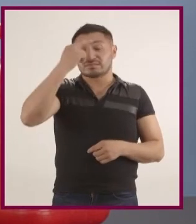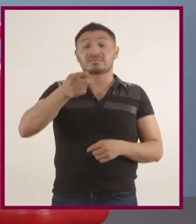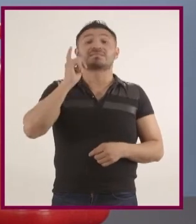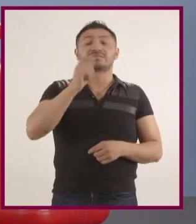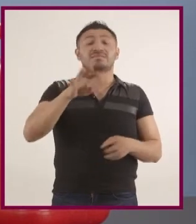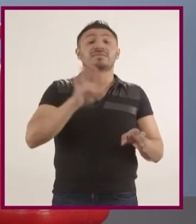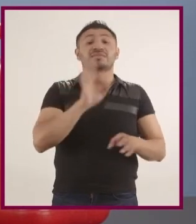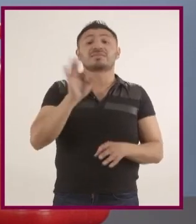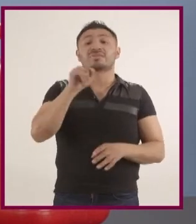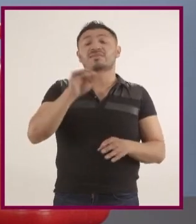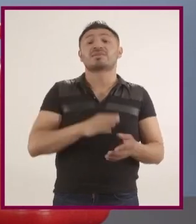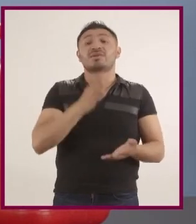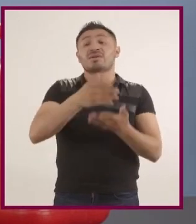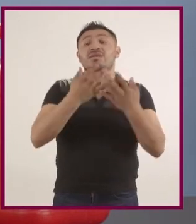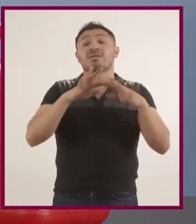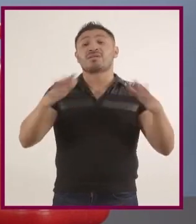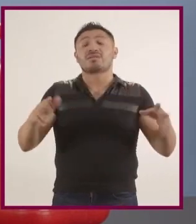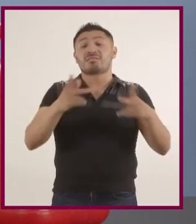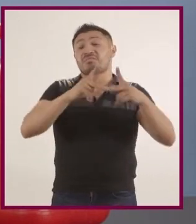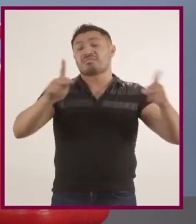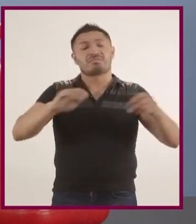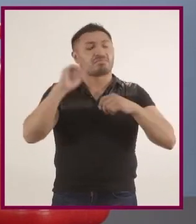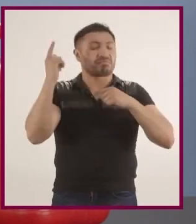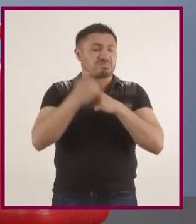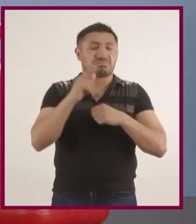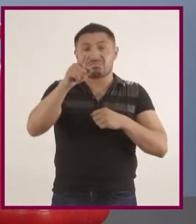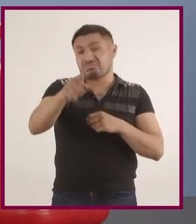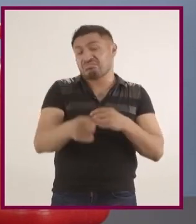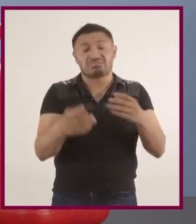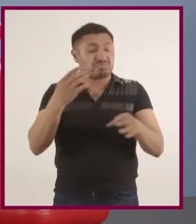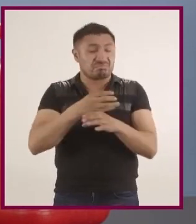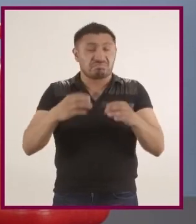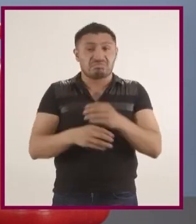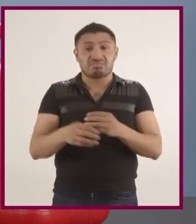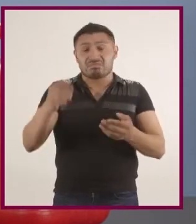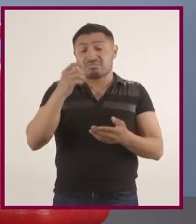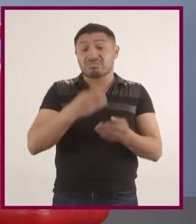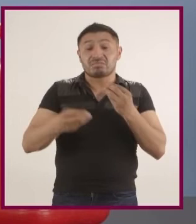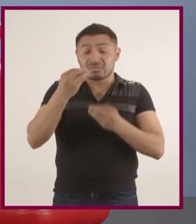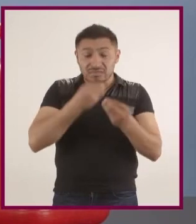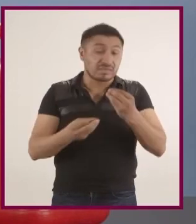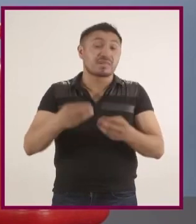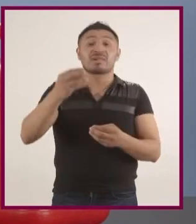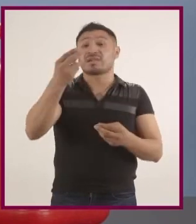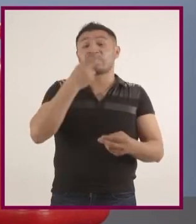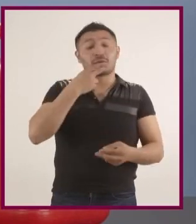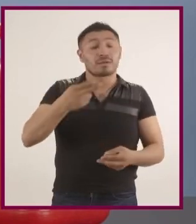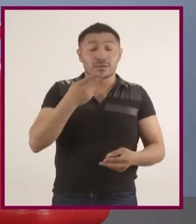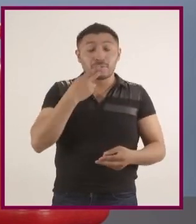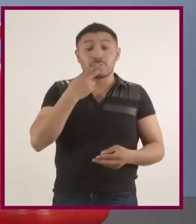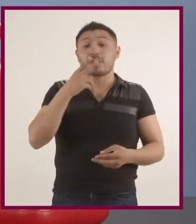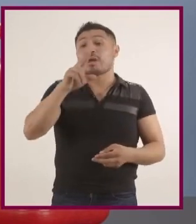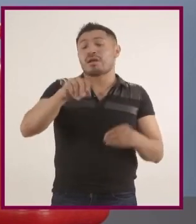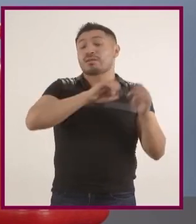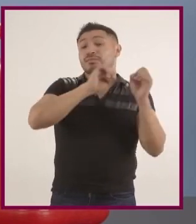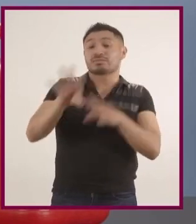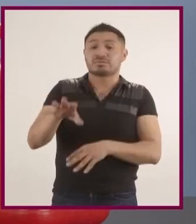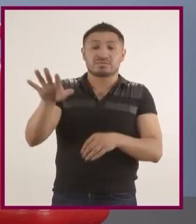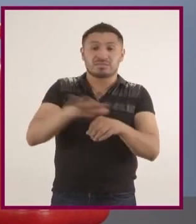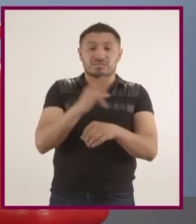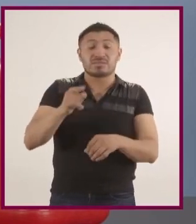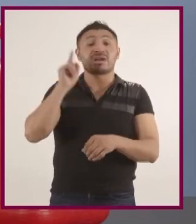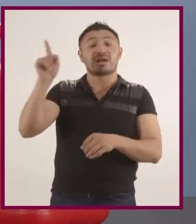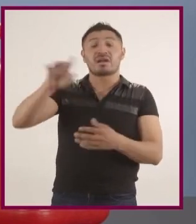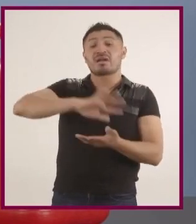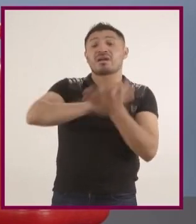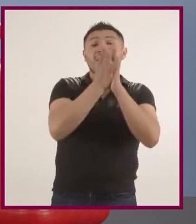es que si llegas a la playa a la montaña o al Desierto con tus productos para consumir no los abandones ahí porque allá se